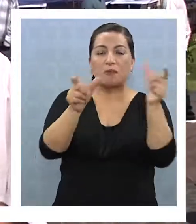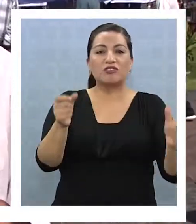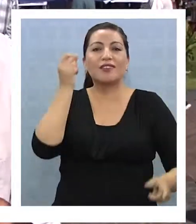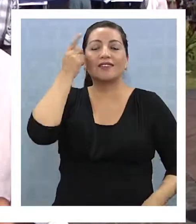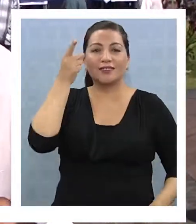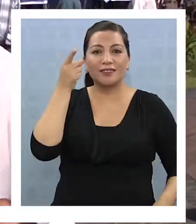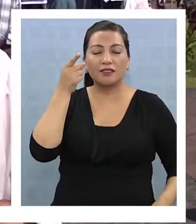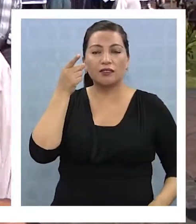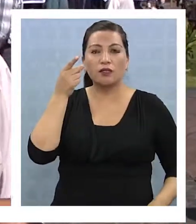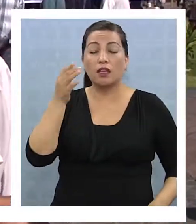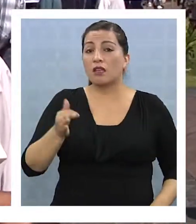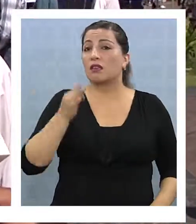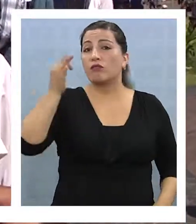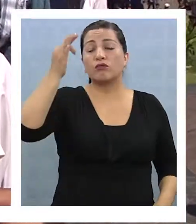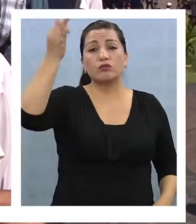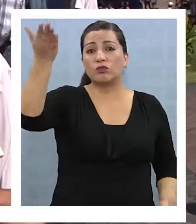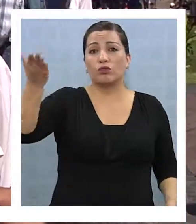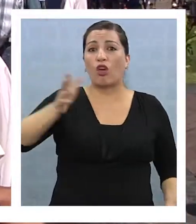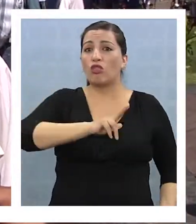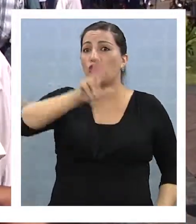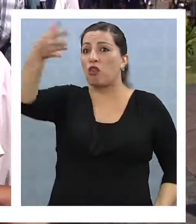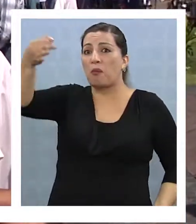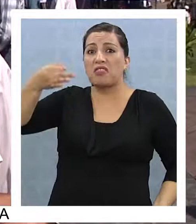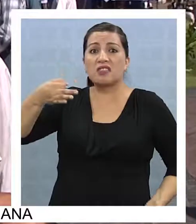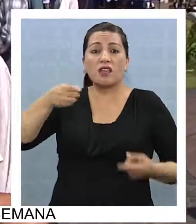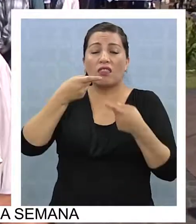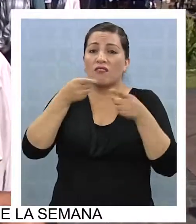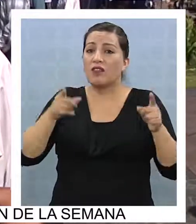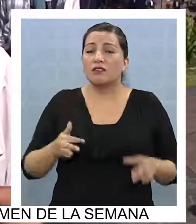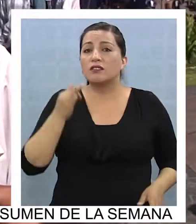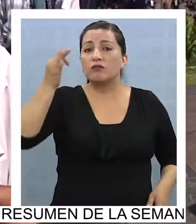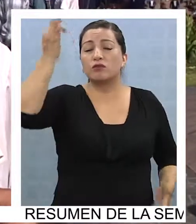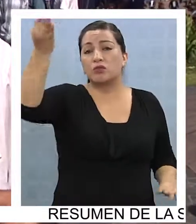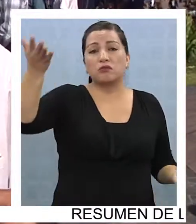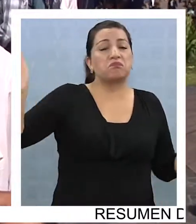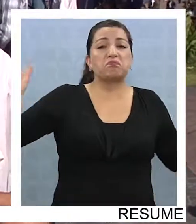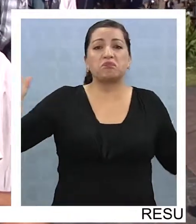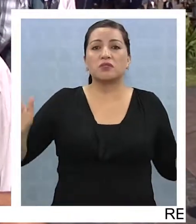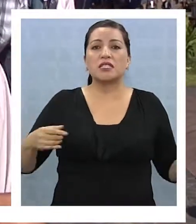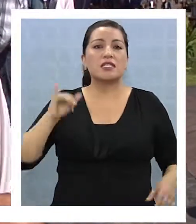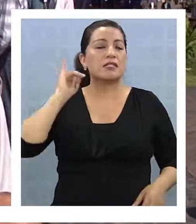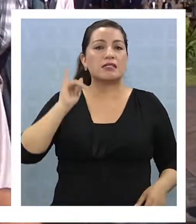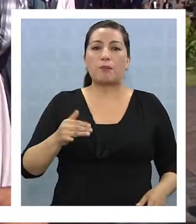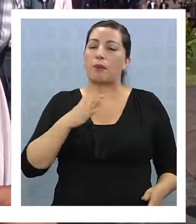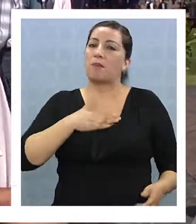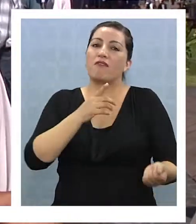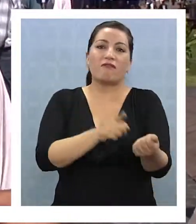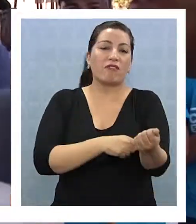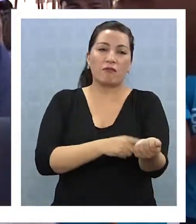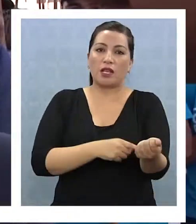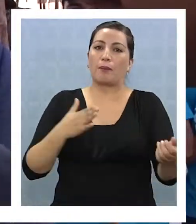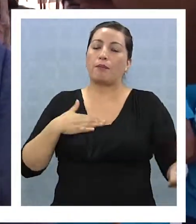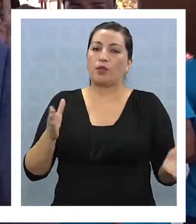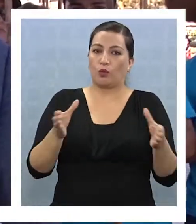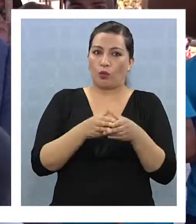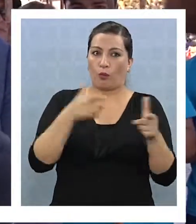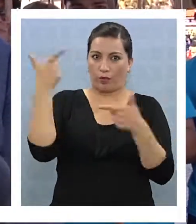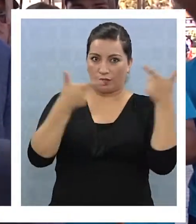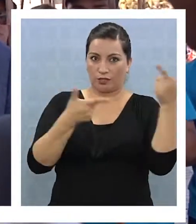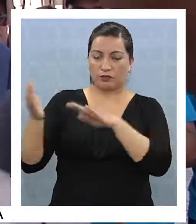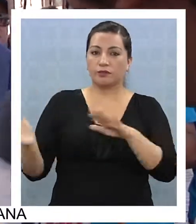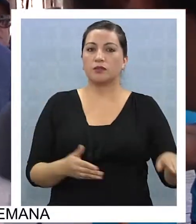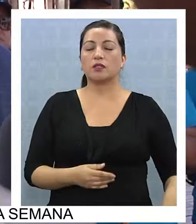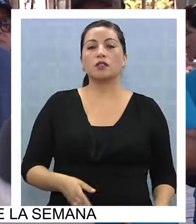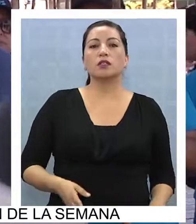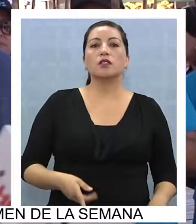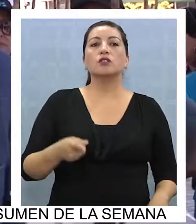así. Y si el día de mañana el Dios me dispara a otro destino, bueno, también estaré disponible. Por lo pronto siempre respaldo de mi familia, de mi partido. En el caso, yo sé